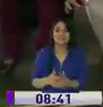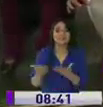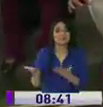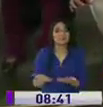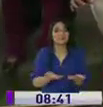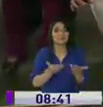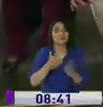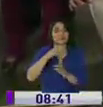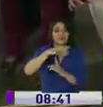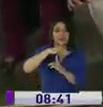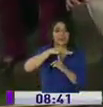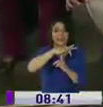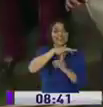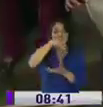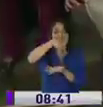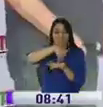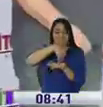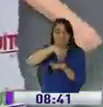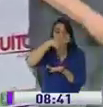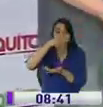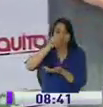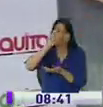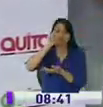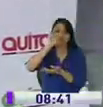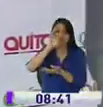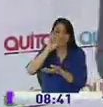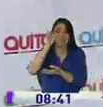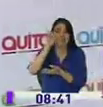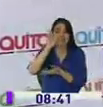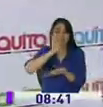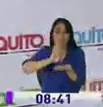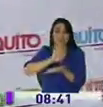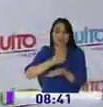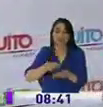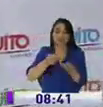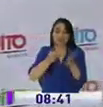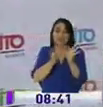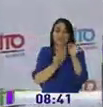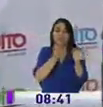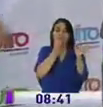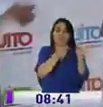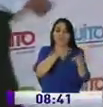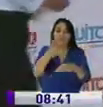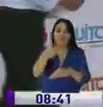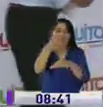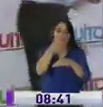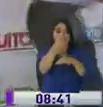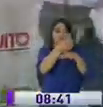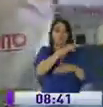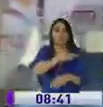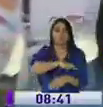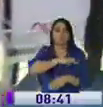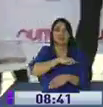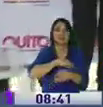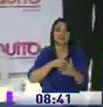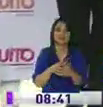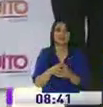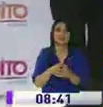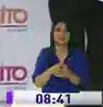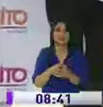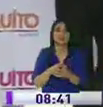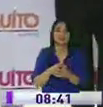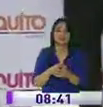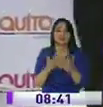en el Parque Central de Pintac. Los dirigentes barriales entregaron varios presentes a las autoridades municipales. La inversión de esta obra es